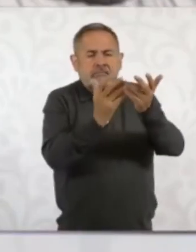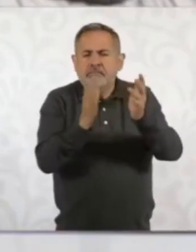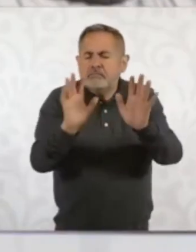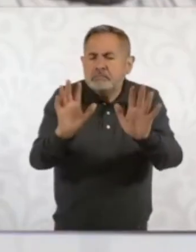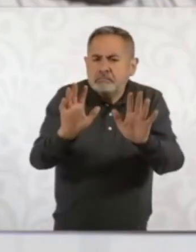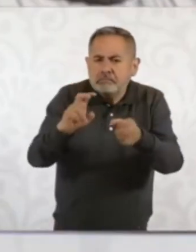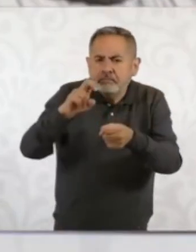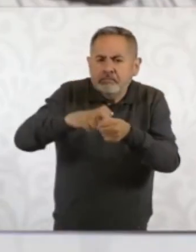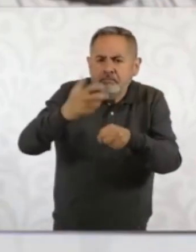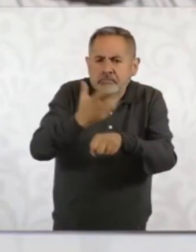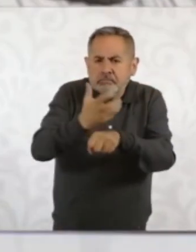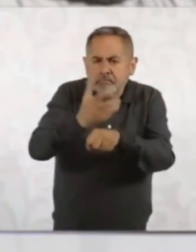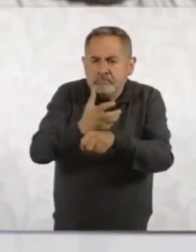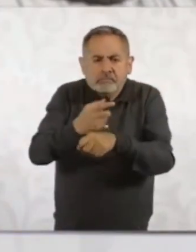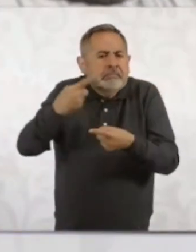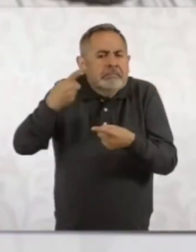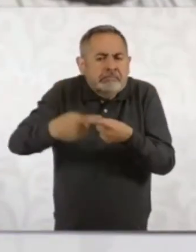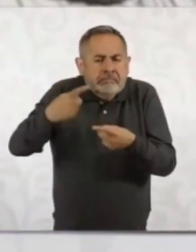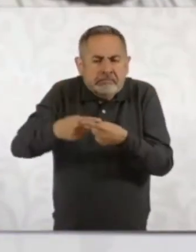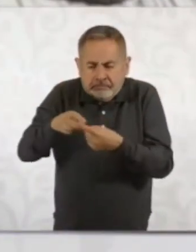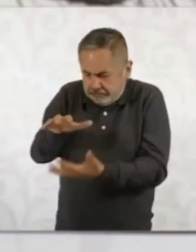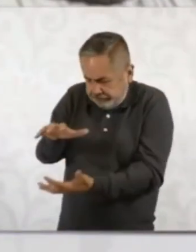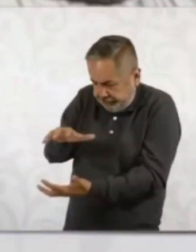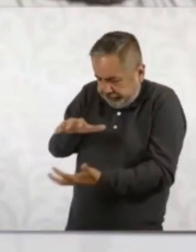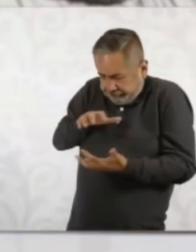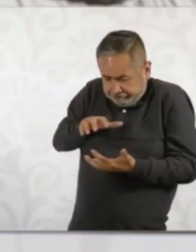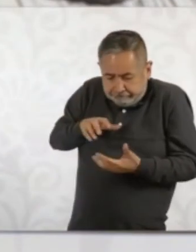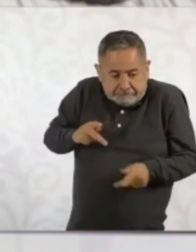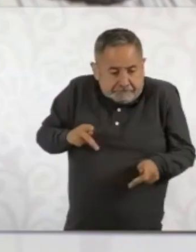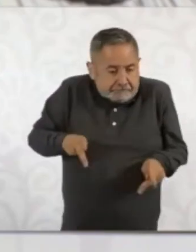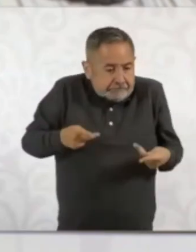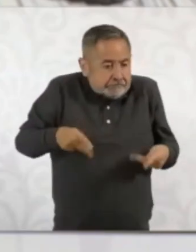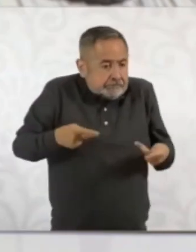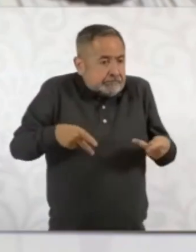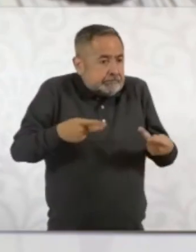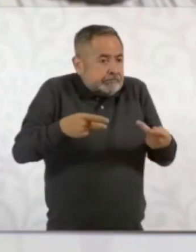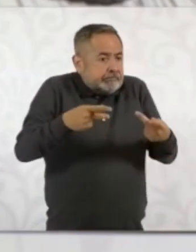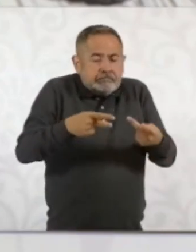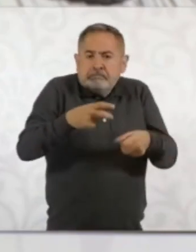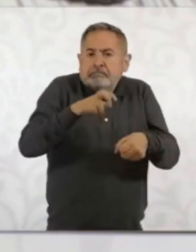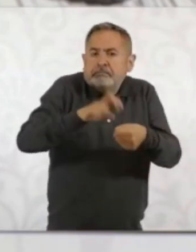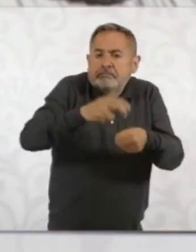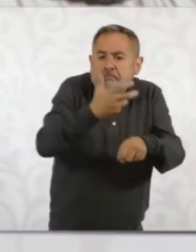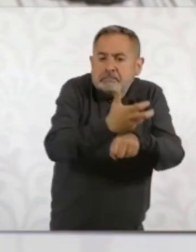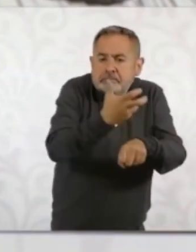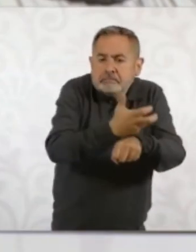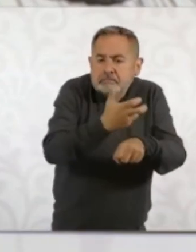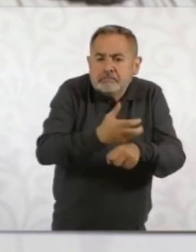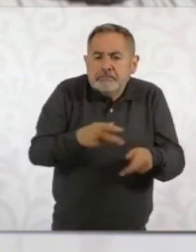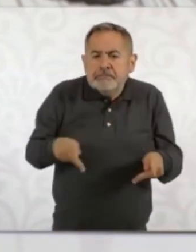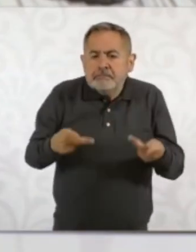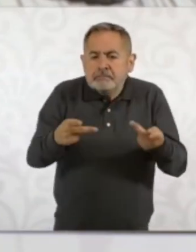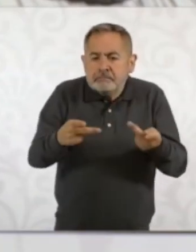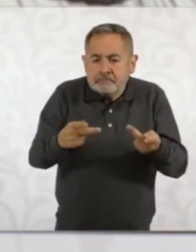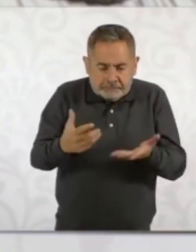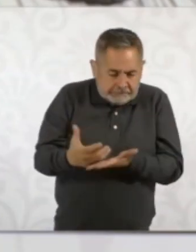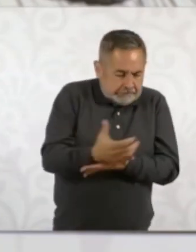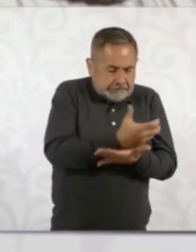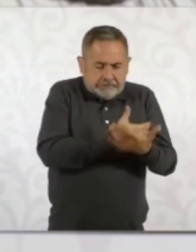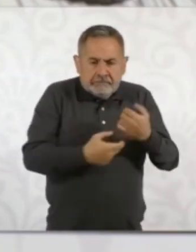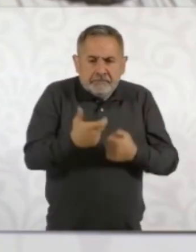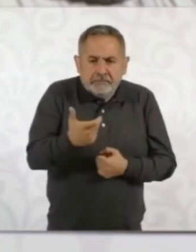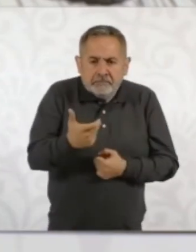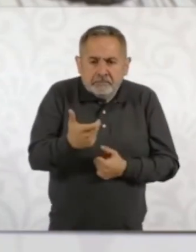distribuye? ¿Cómo se vende? ¿Dónde está el dinero de la venta de esa